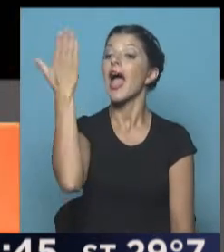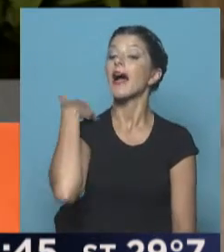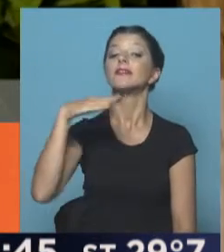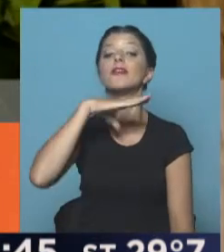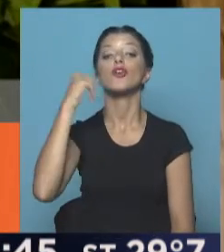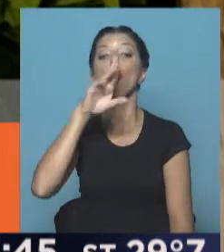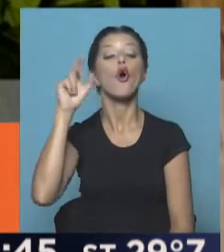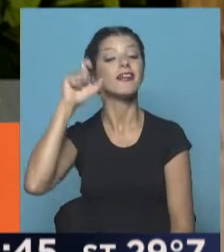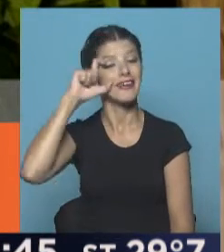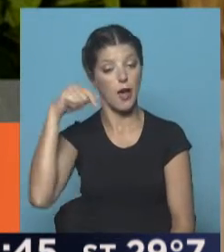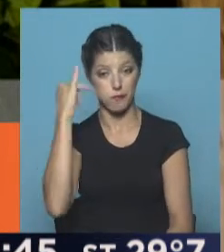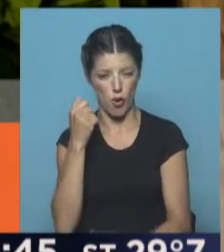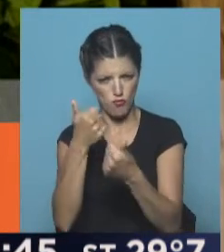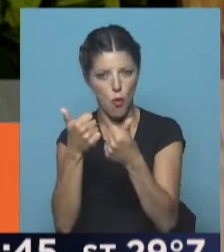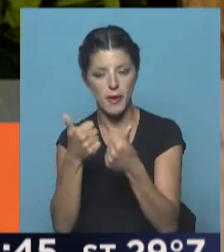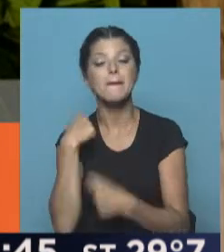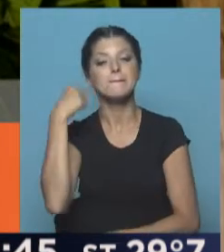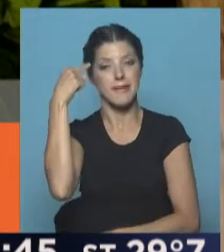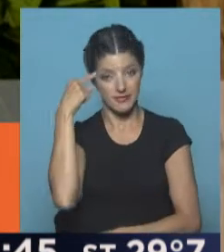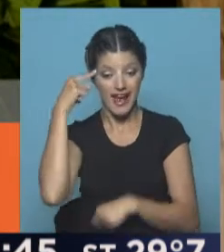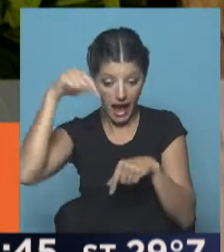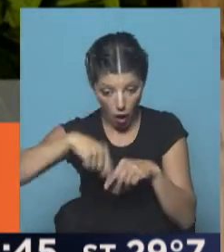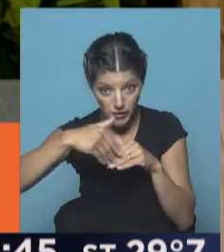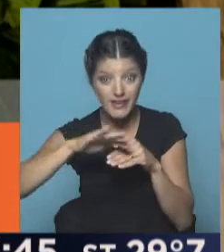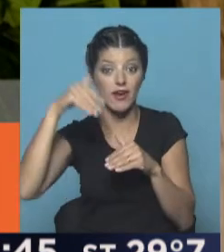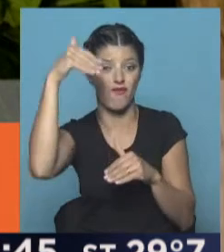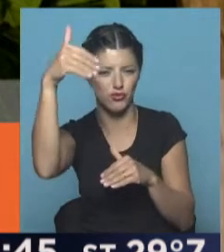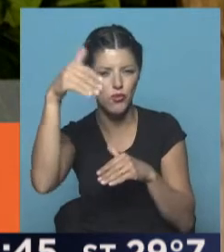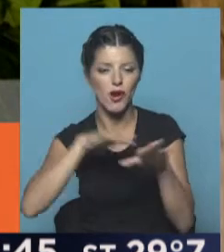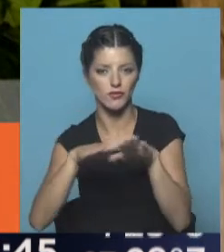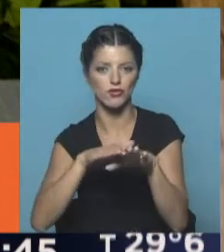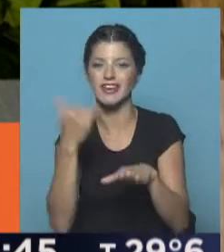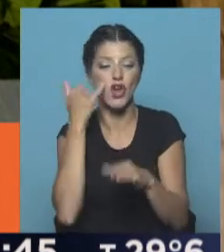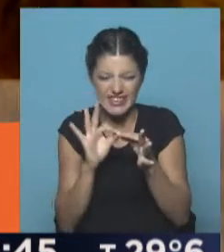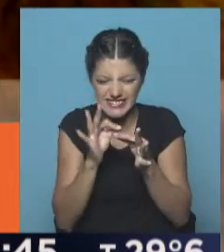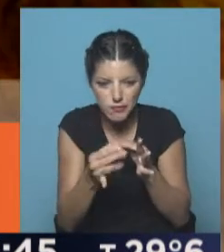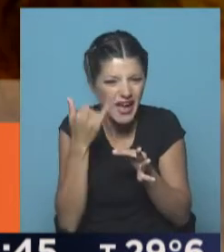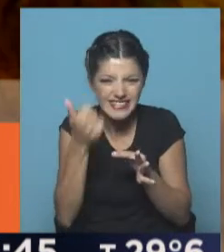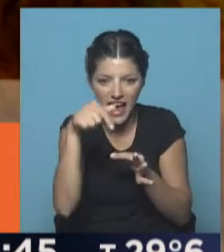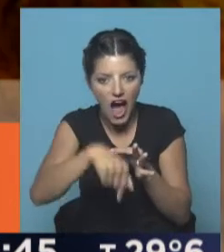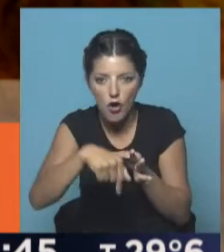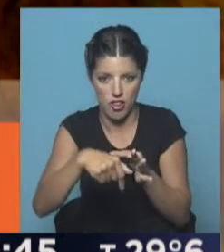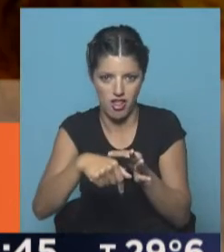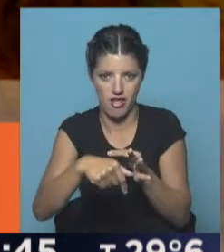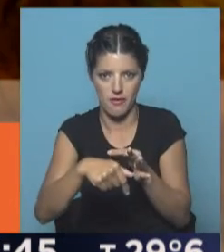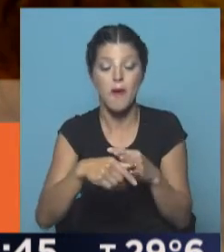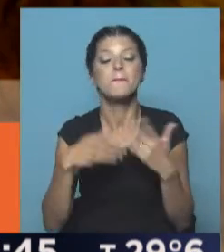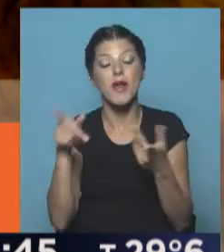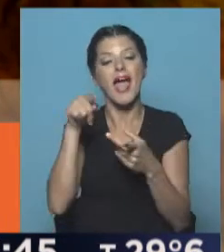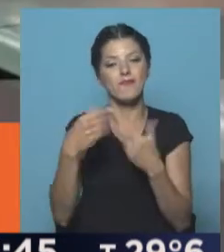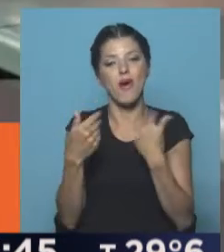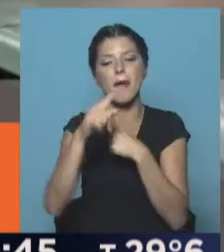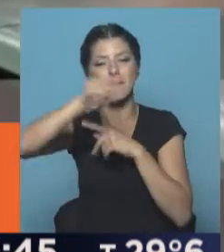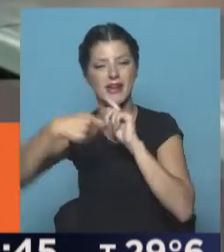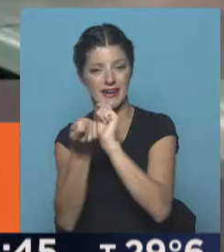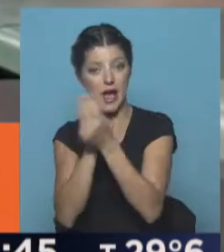de pensar las cosas en el mediano y largo plazo y no en la inmediatez, quizás también ahí se podrían introducir cambios que te